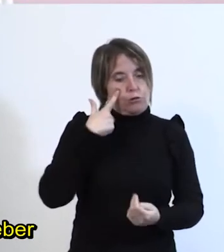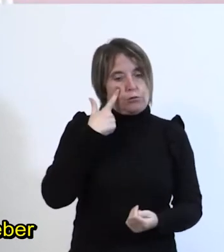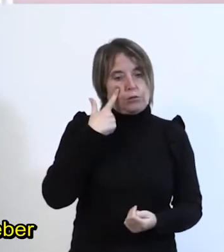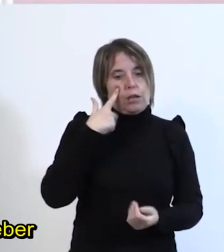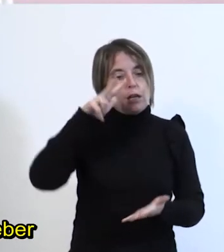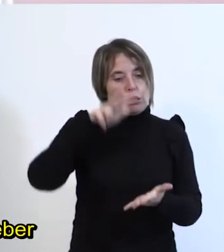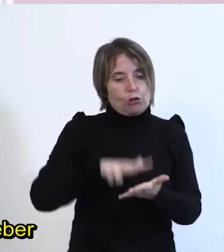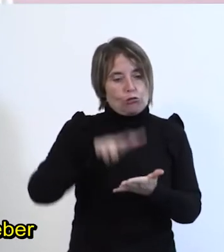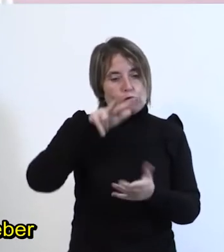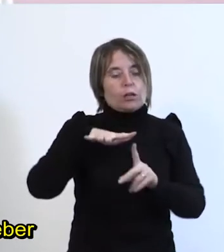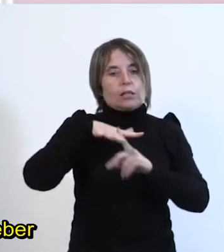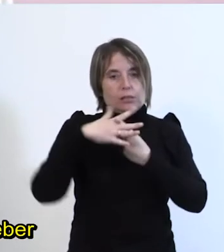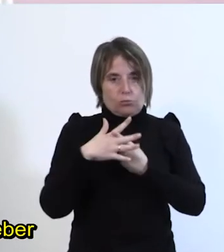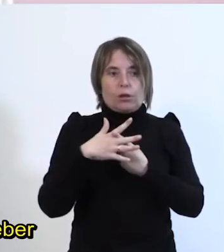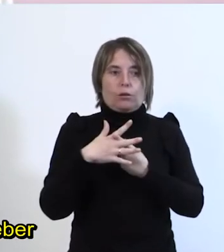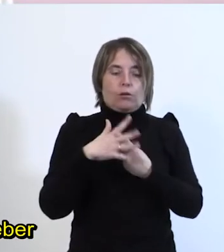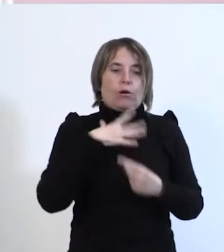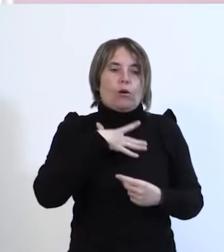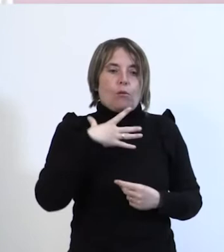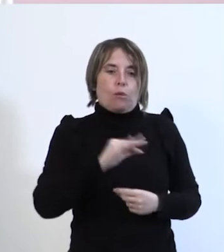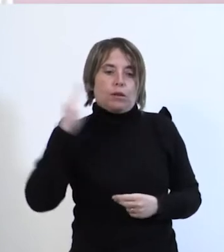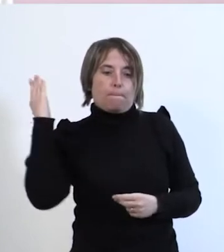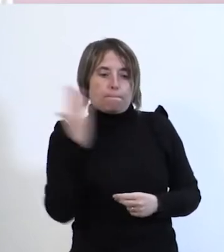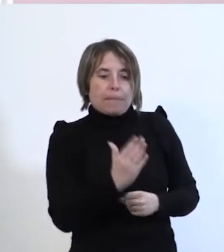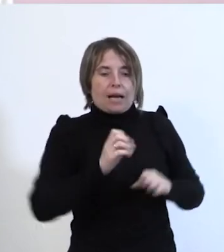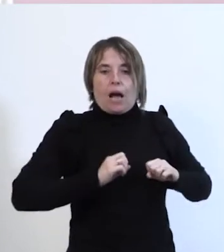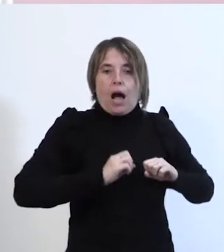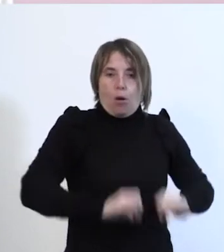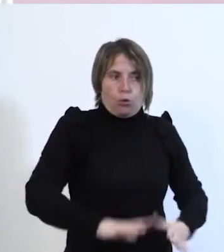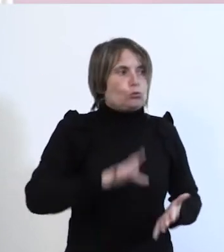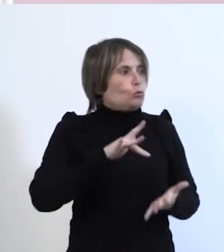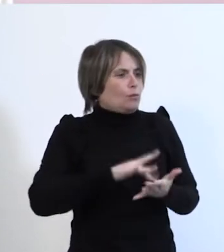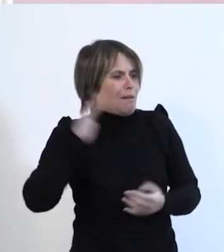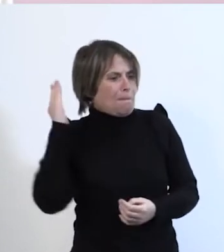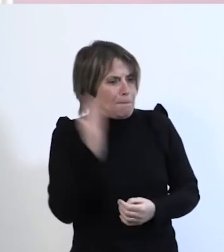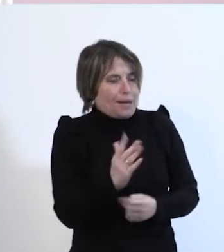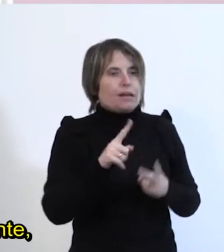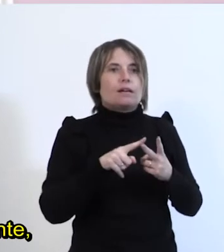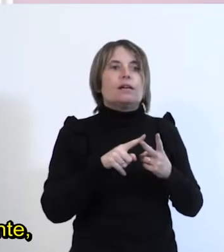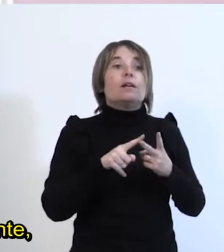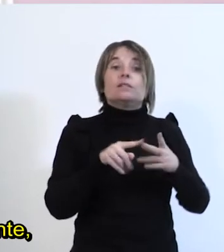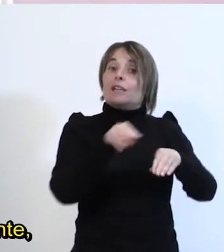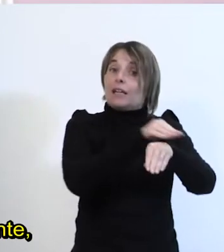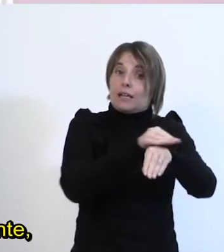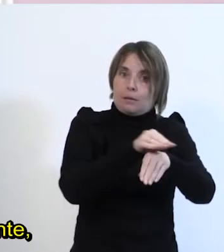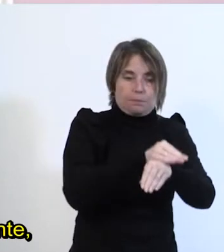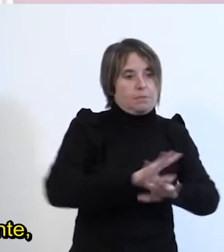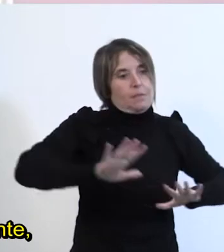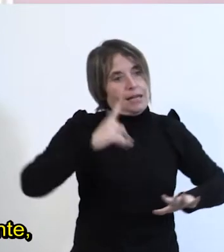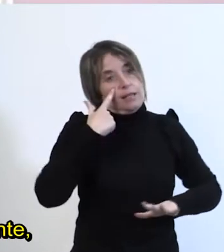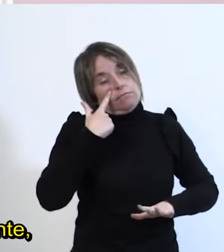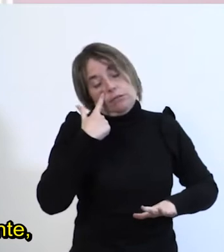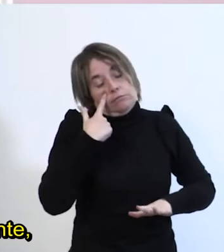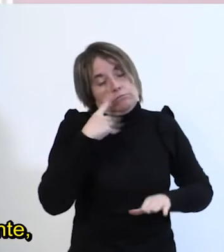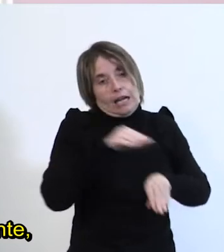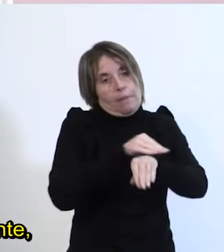¿no?, que estas situaciones se pueden deber a la penalización absoluta del aborto que existe, que se repare, en cierto modo,